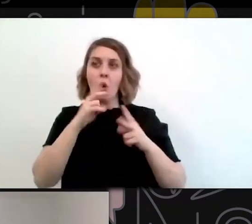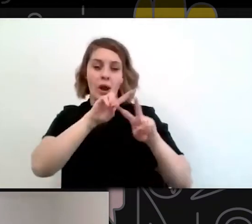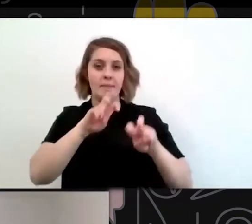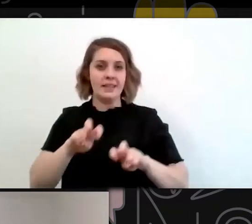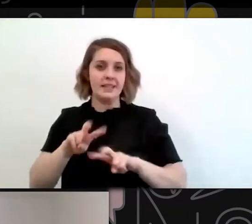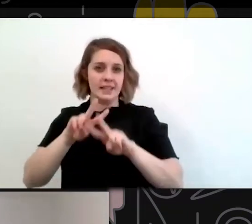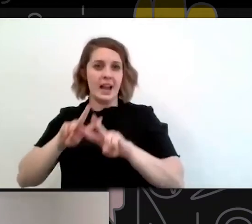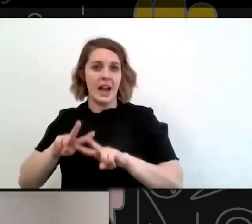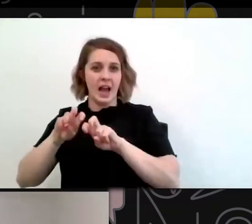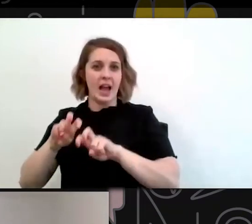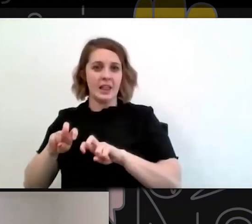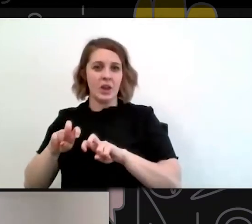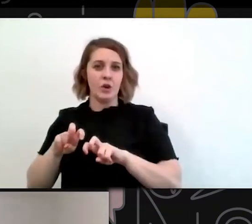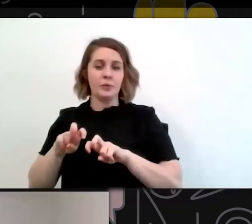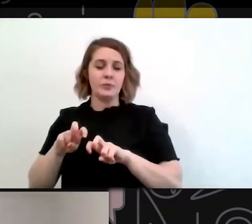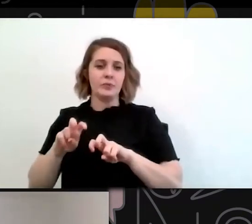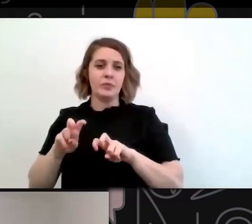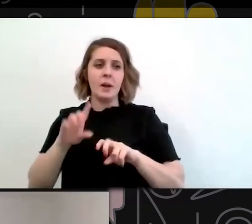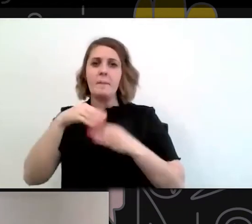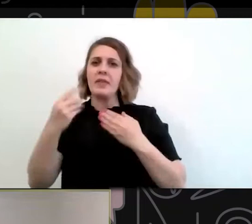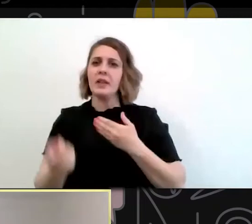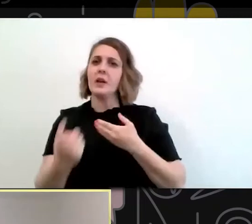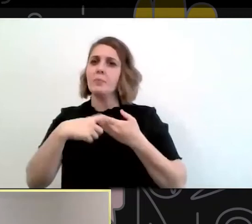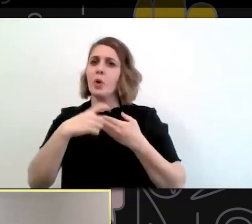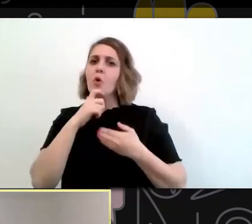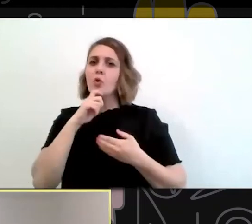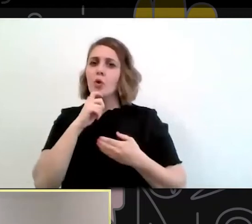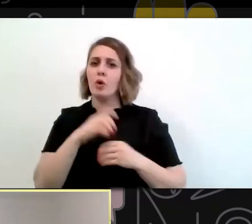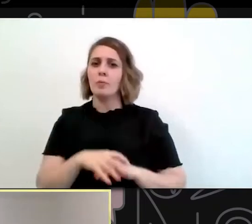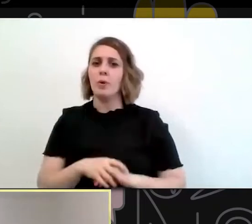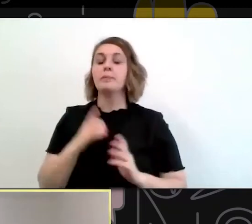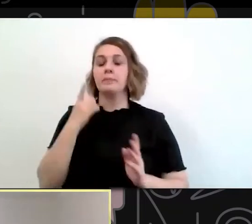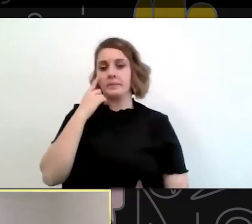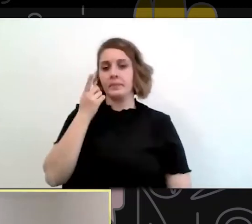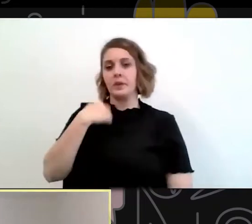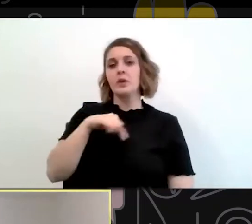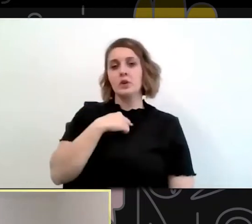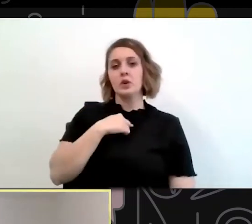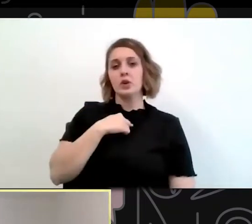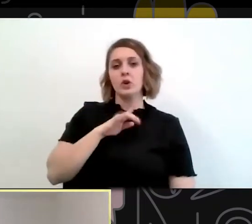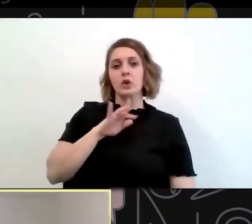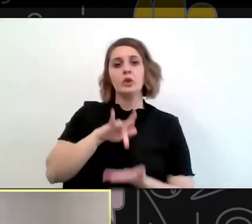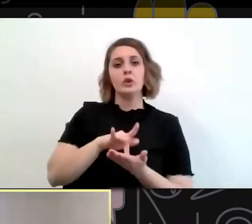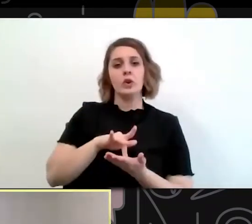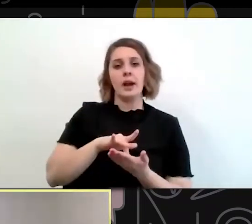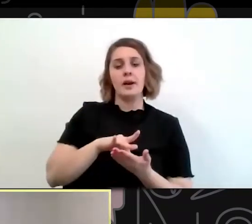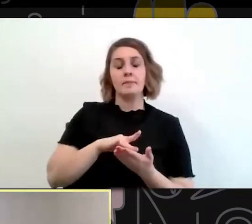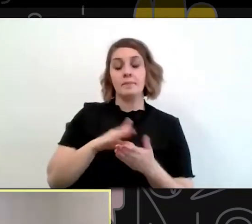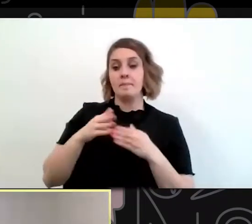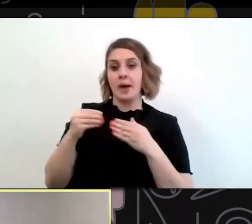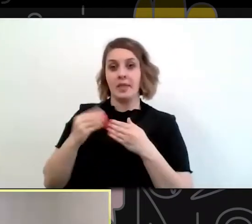evaluación tecnológica y de investigación? Pues mira, nosotros buscamos incorporar a los